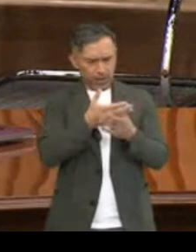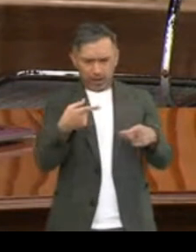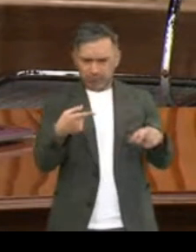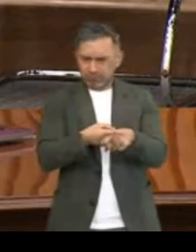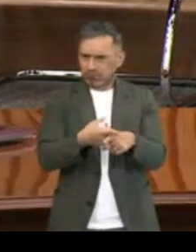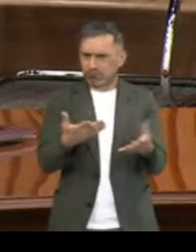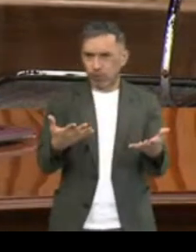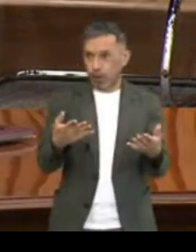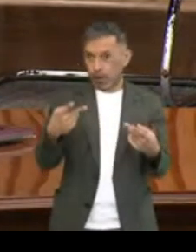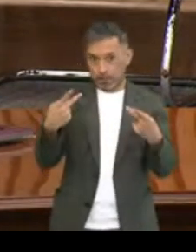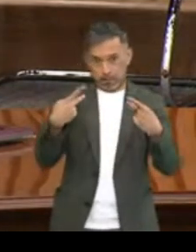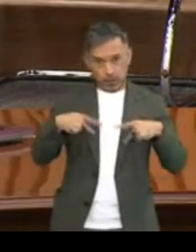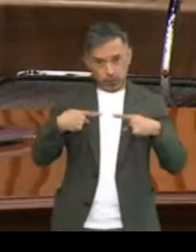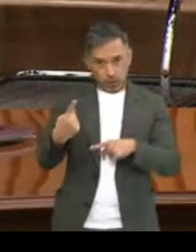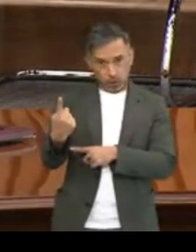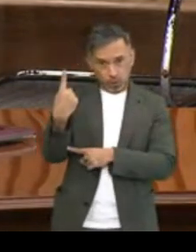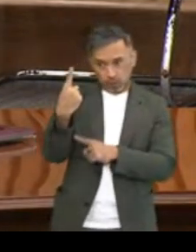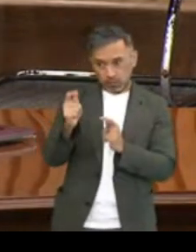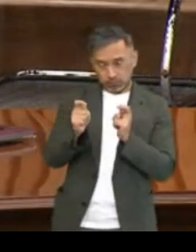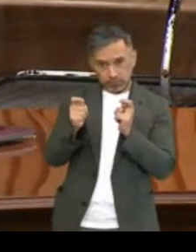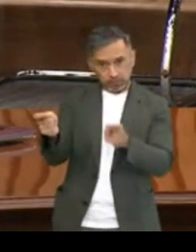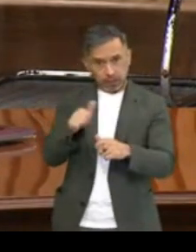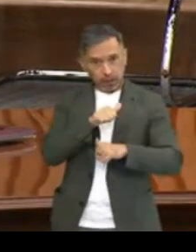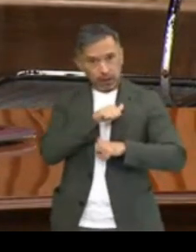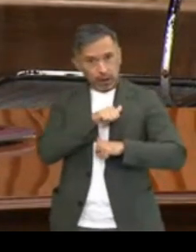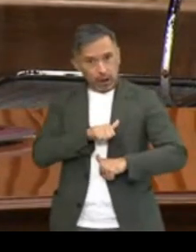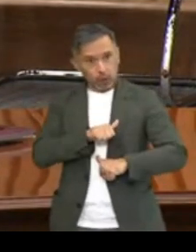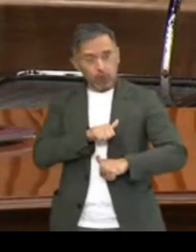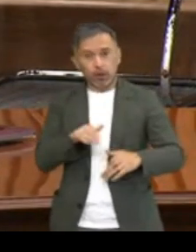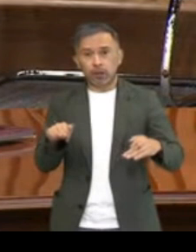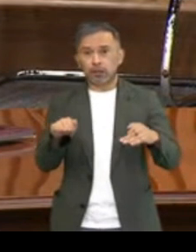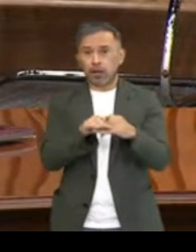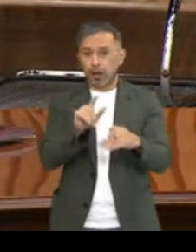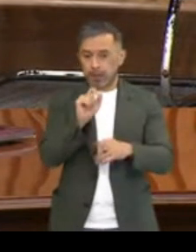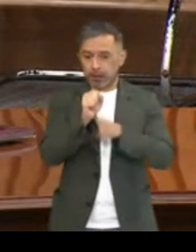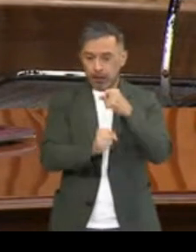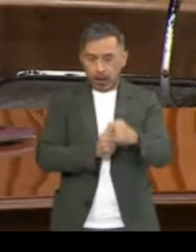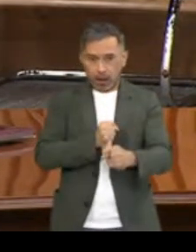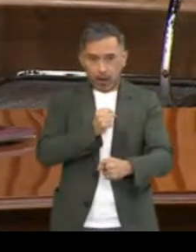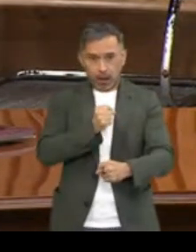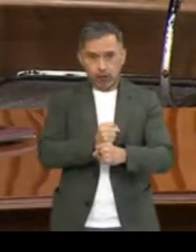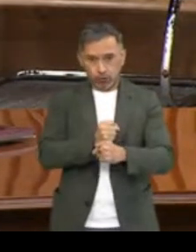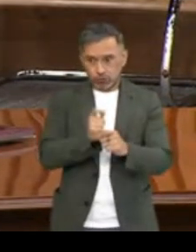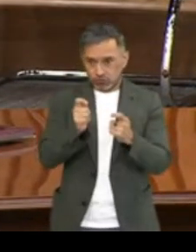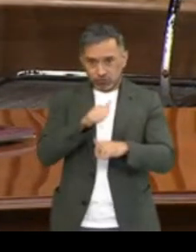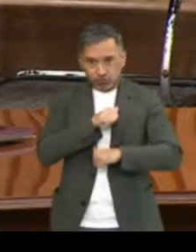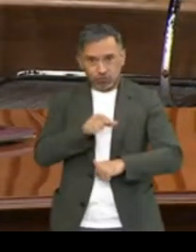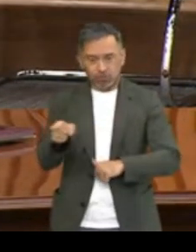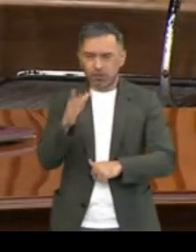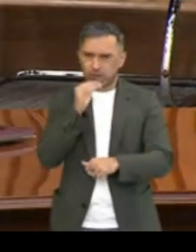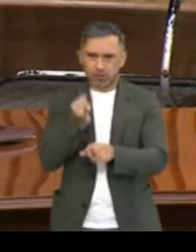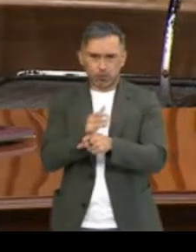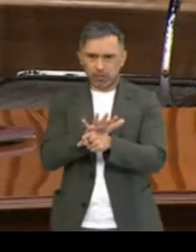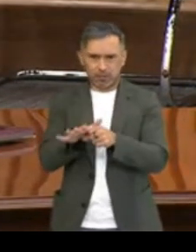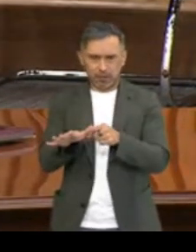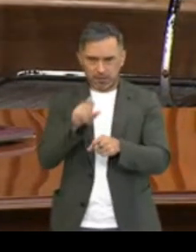que se intentara que una persona ostente un cargo por casi dos décadas, como estaban planteando con